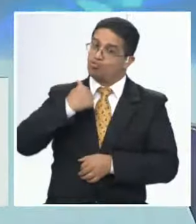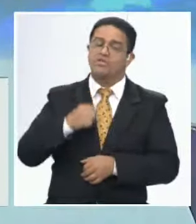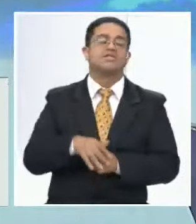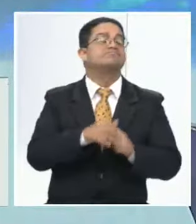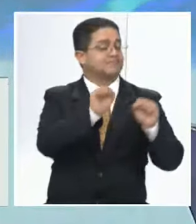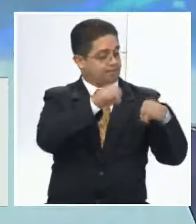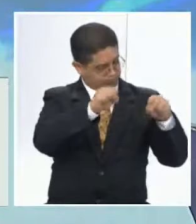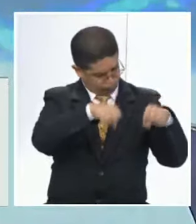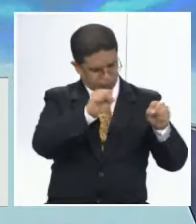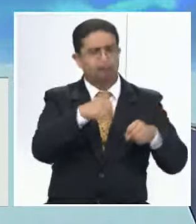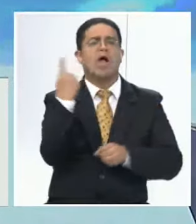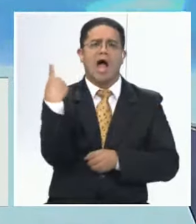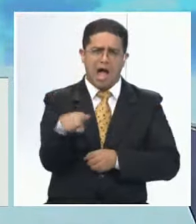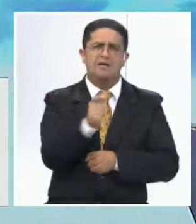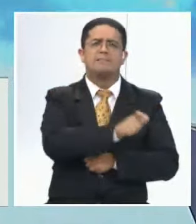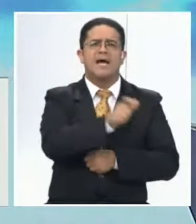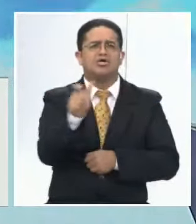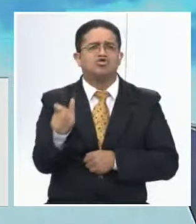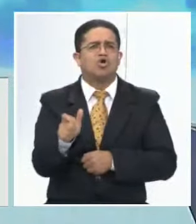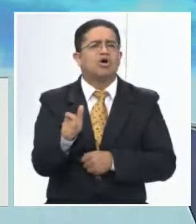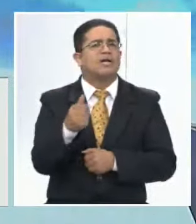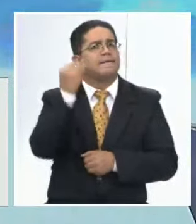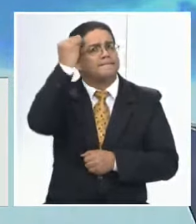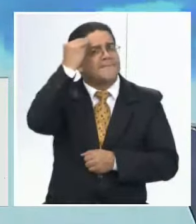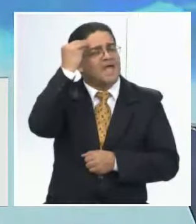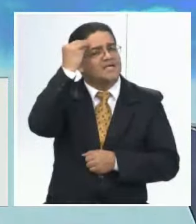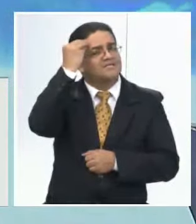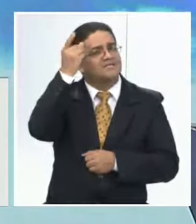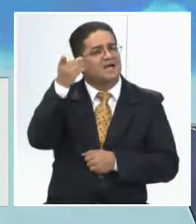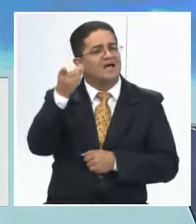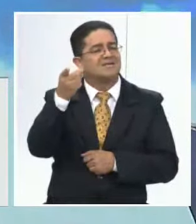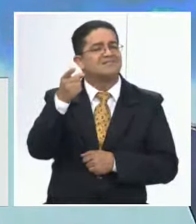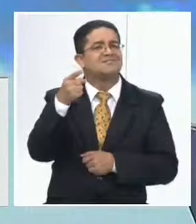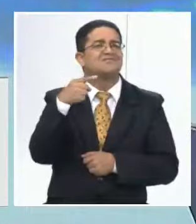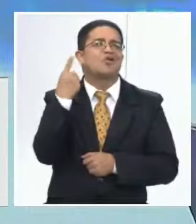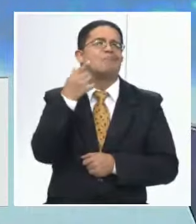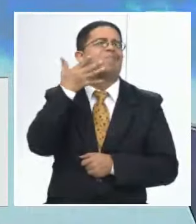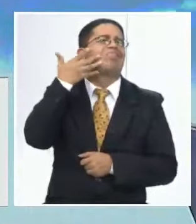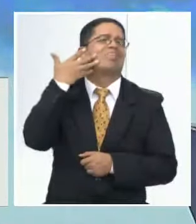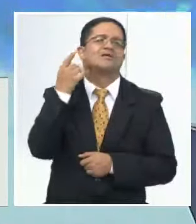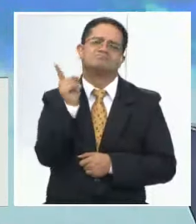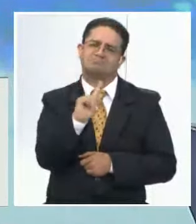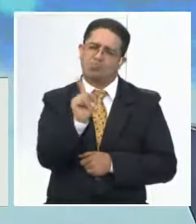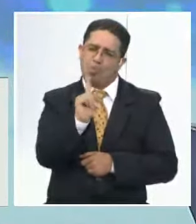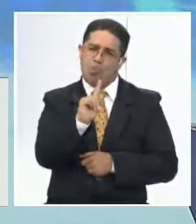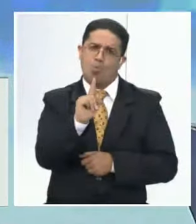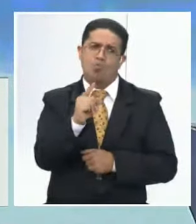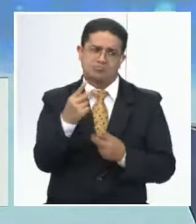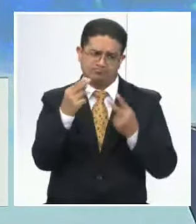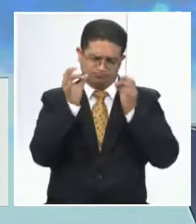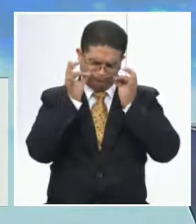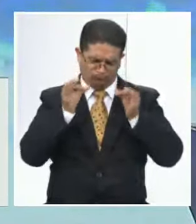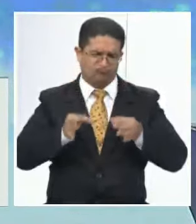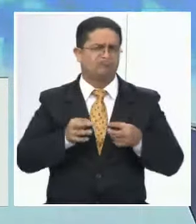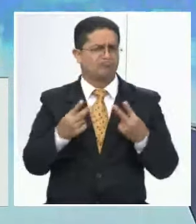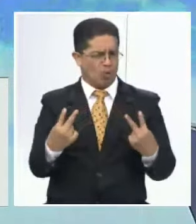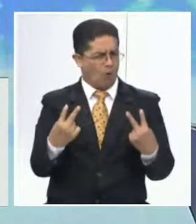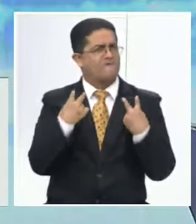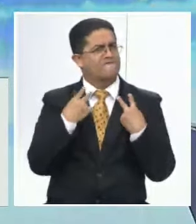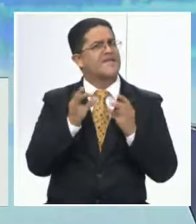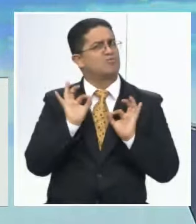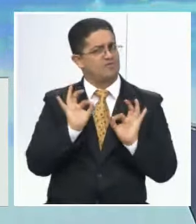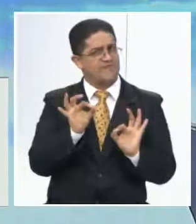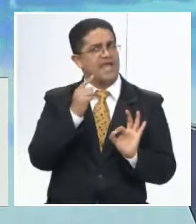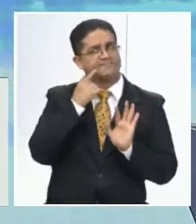los pacientes, las personas o el mundo en general piensa que realizarse tratamientos estéticos es banal. No. Como nos vemos, como nos sentimos, como nos vamos a proyectar en